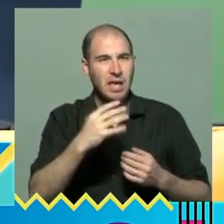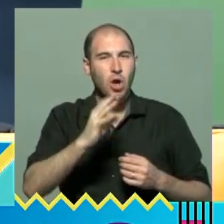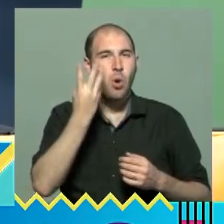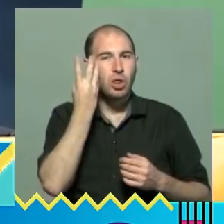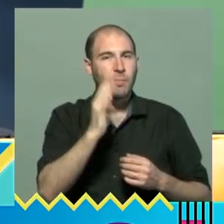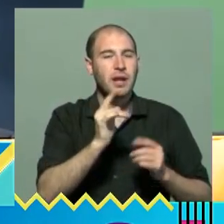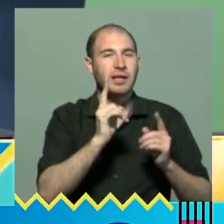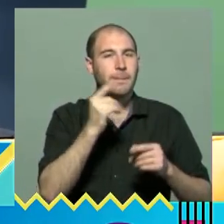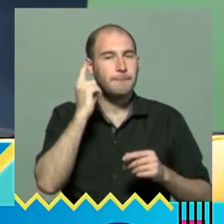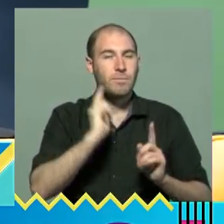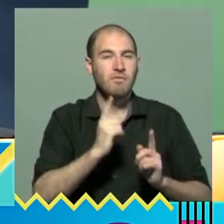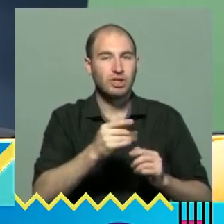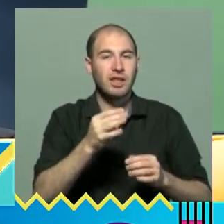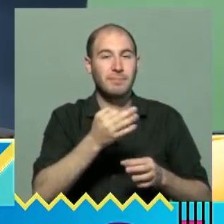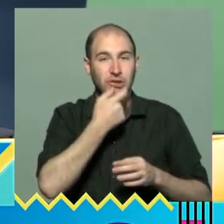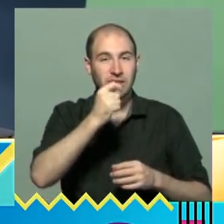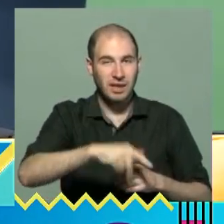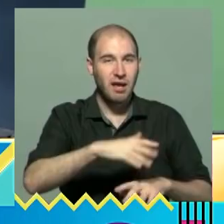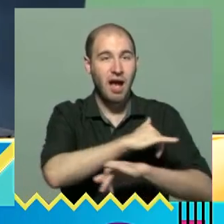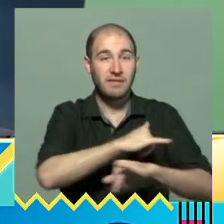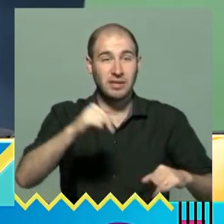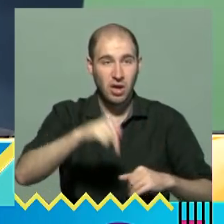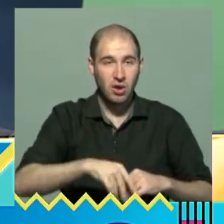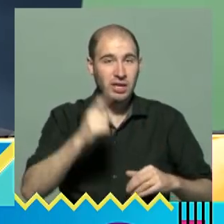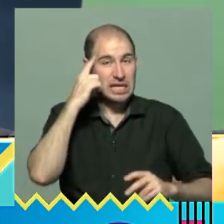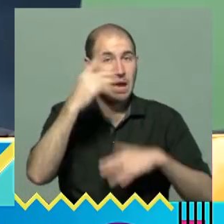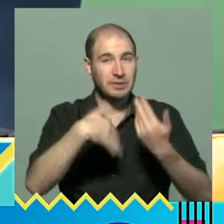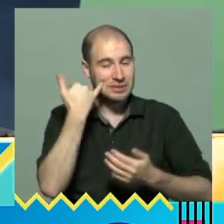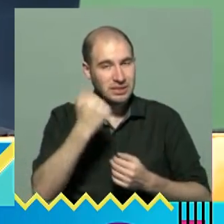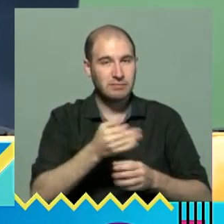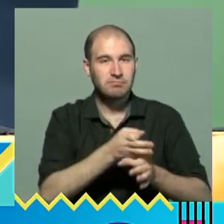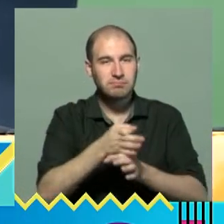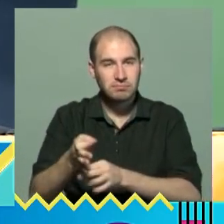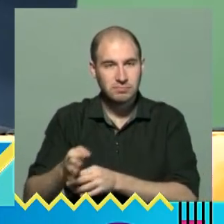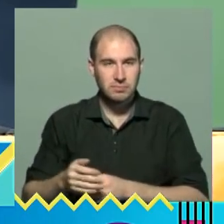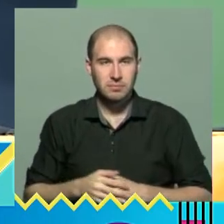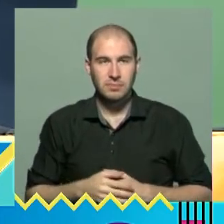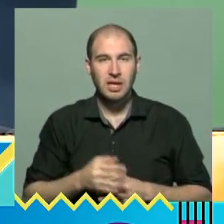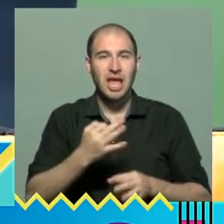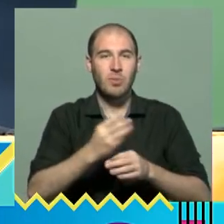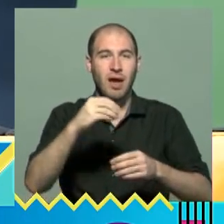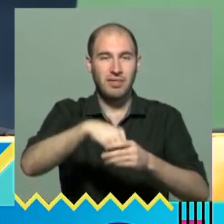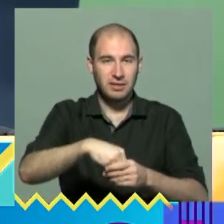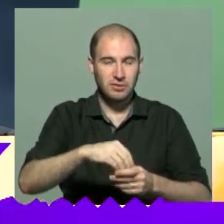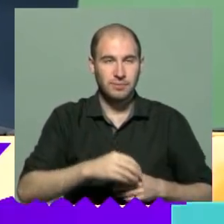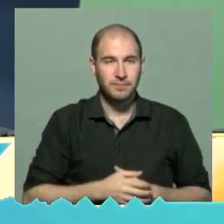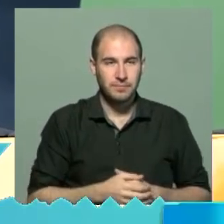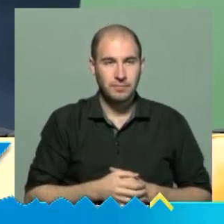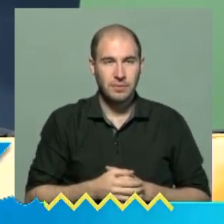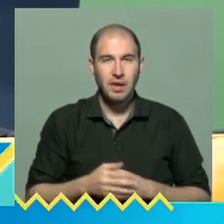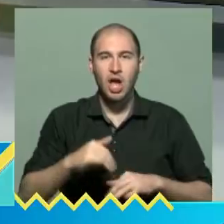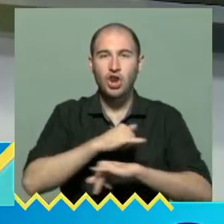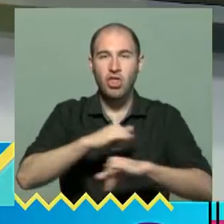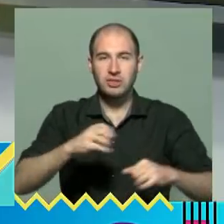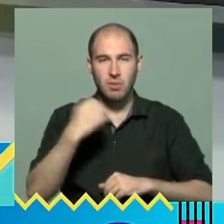4.000 profesionales mendocinos que se anunciaron hoy, que ya están preparados para dar capacitaciones en las escuelas. Sí, la